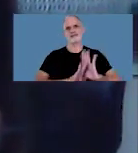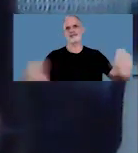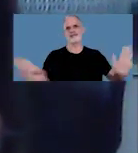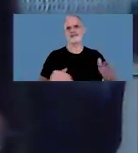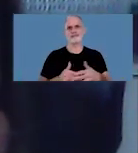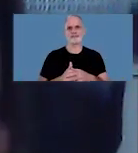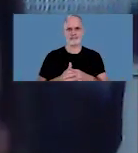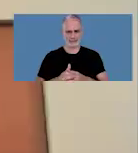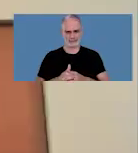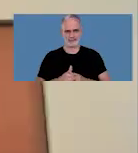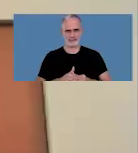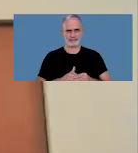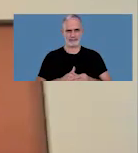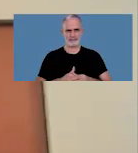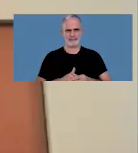Uh-huh.